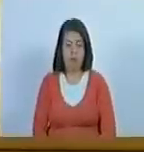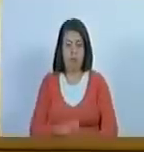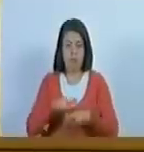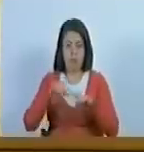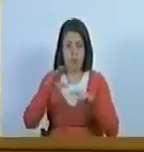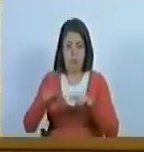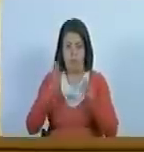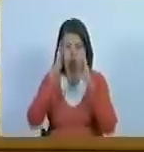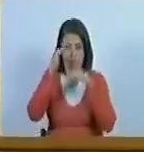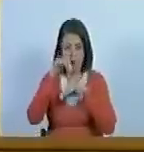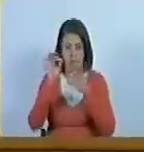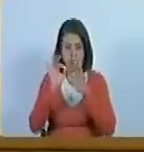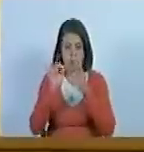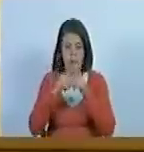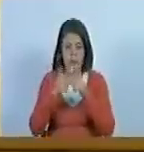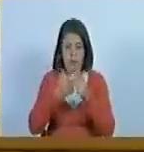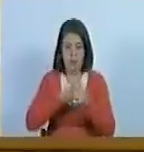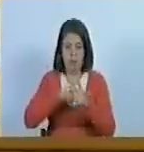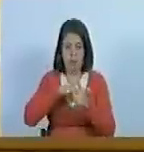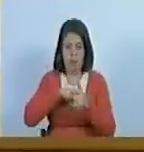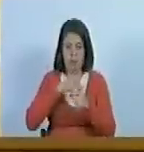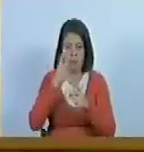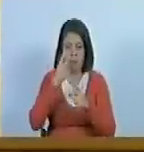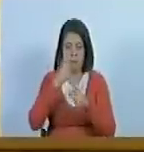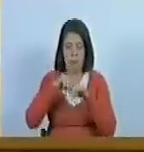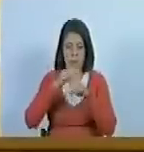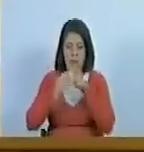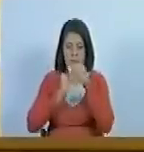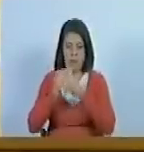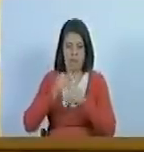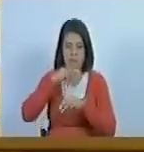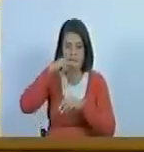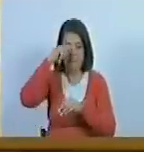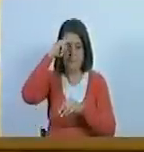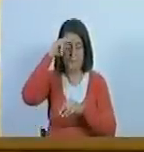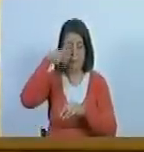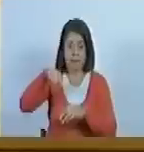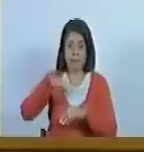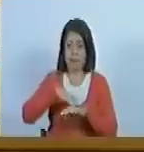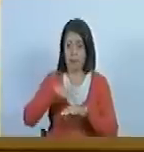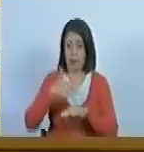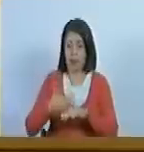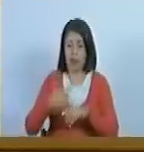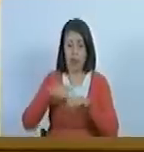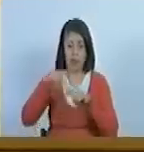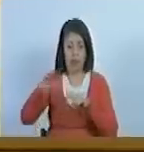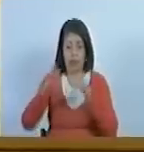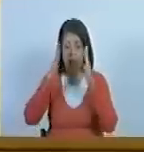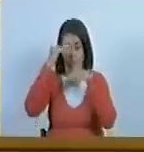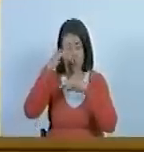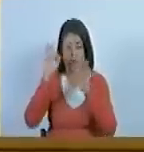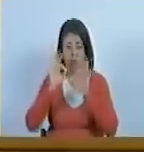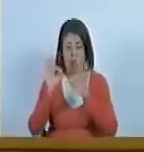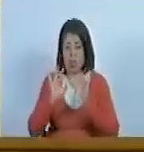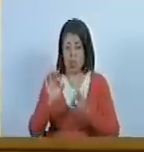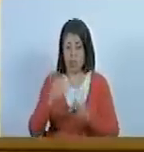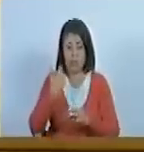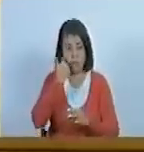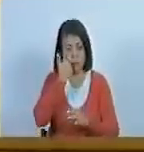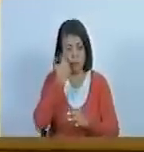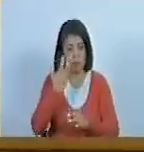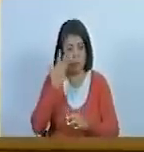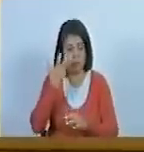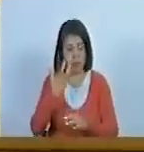no fue atendido. Es falso que la reacción del padre fue debido a que el niño no fue atendido, presentaba un cuadro